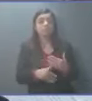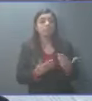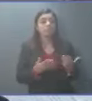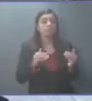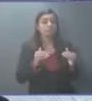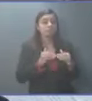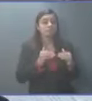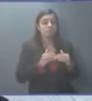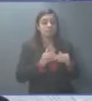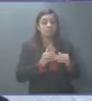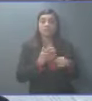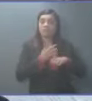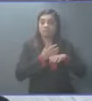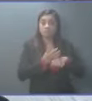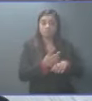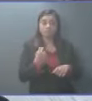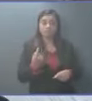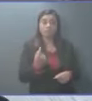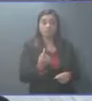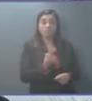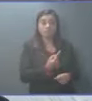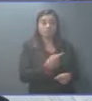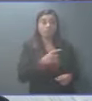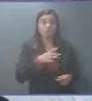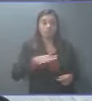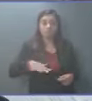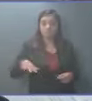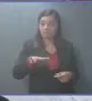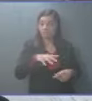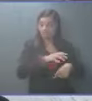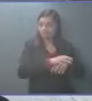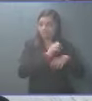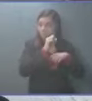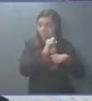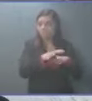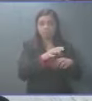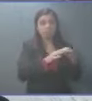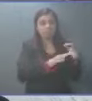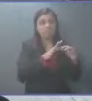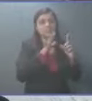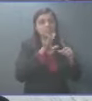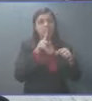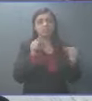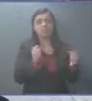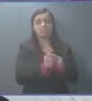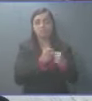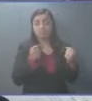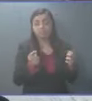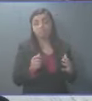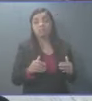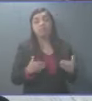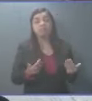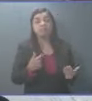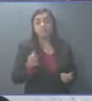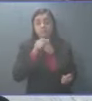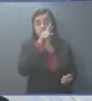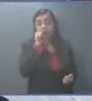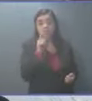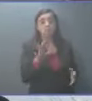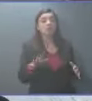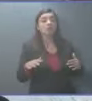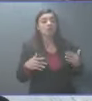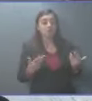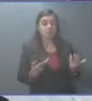acá de transporte de personal a centros de contención, de 61 millones. Lo pregunto porque son